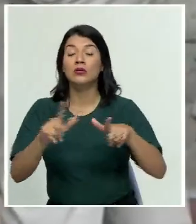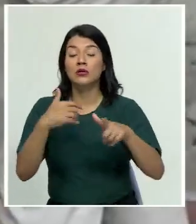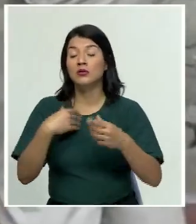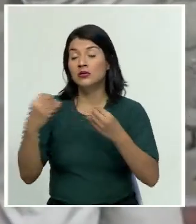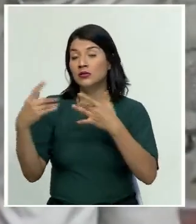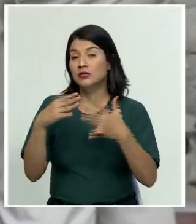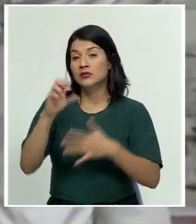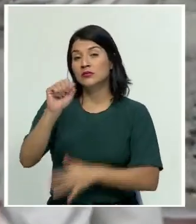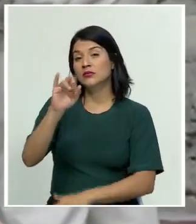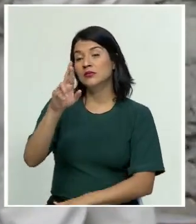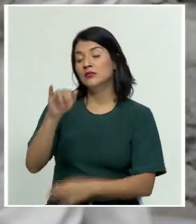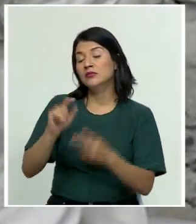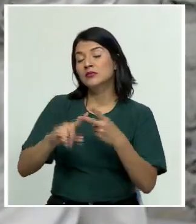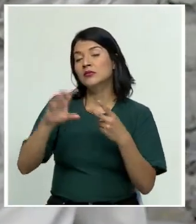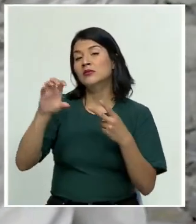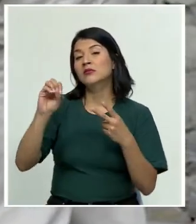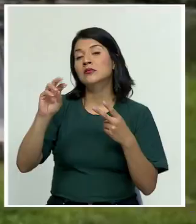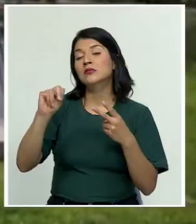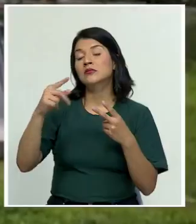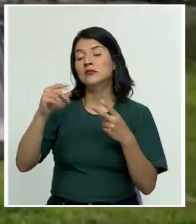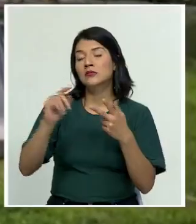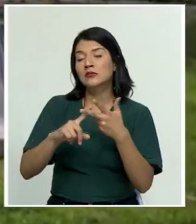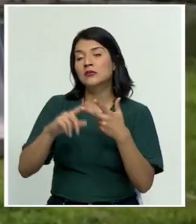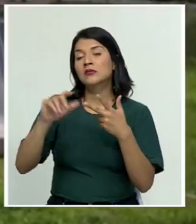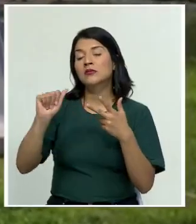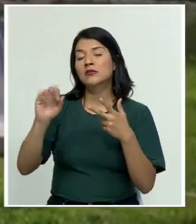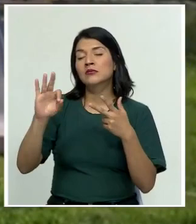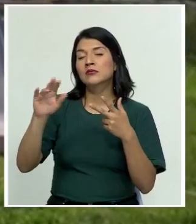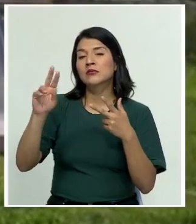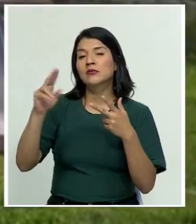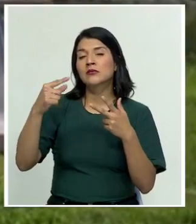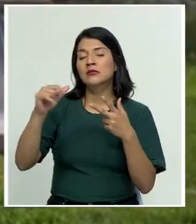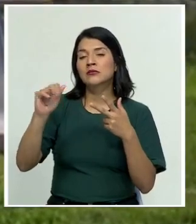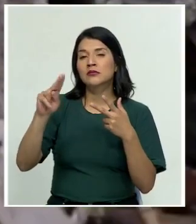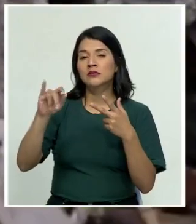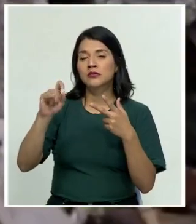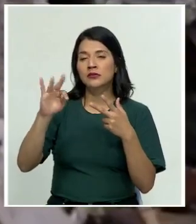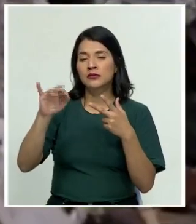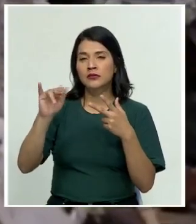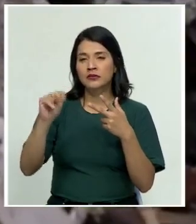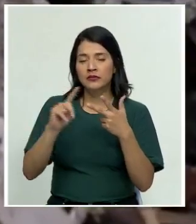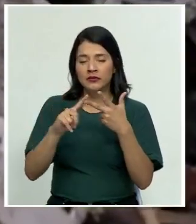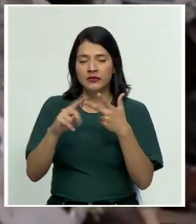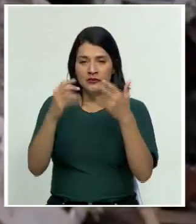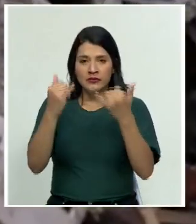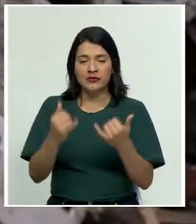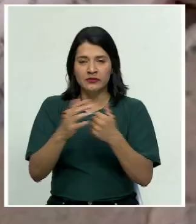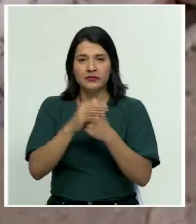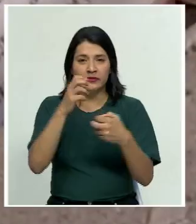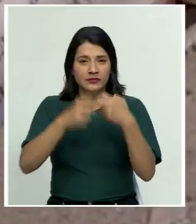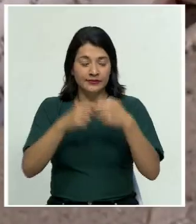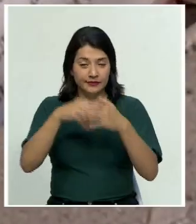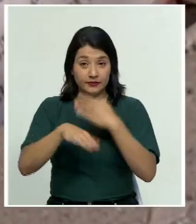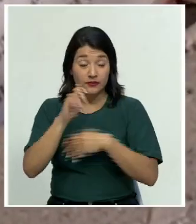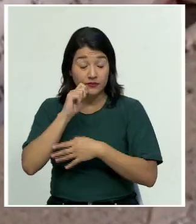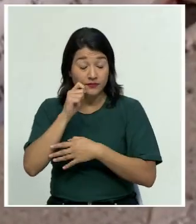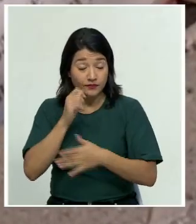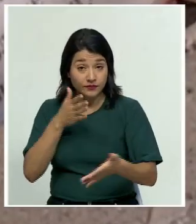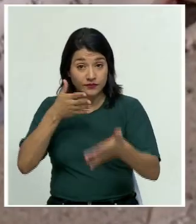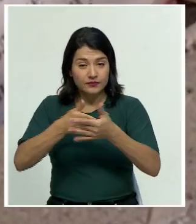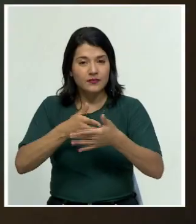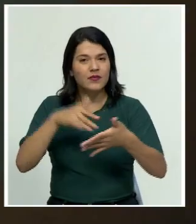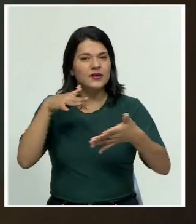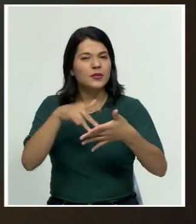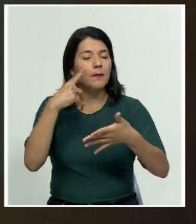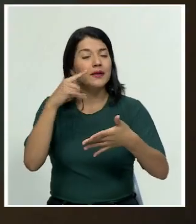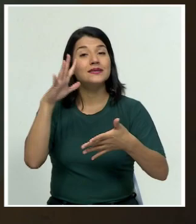del Congo o Afganistán. El conflicto en curso en Ucrania, que afecta a la escolaridad de 5.700.000